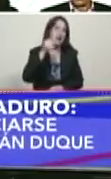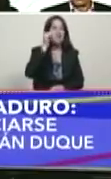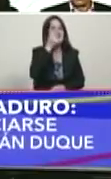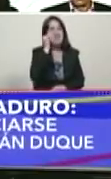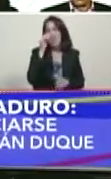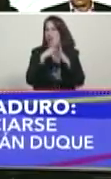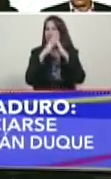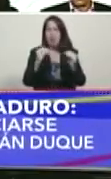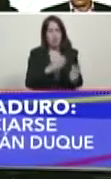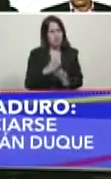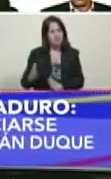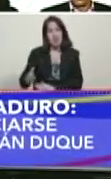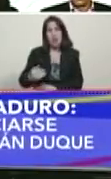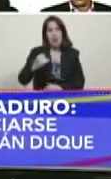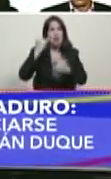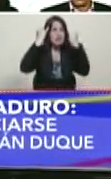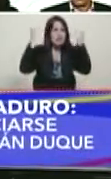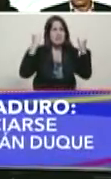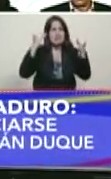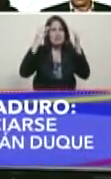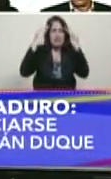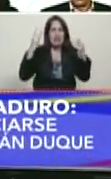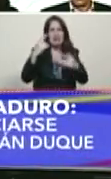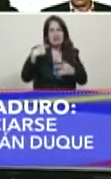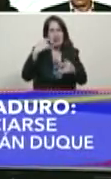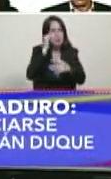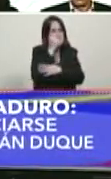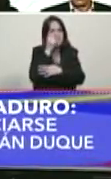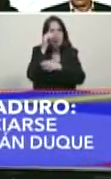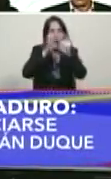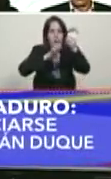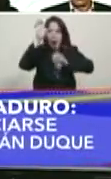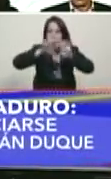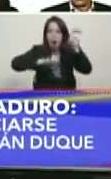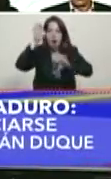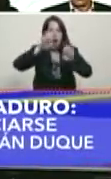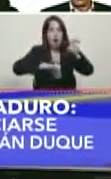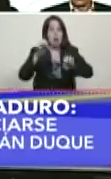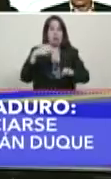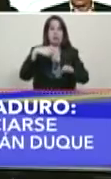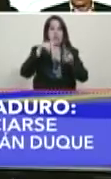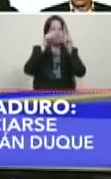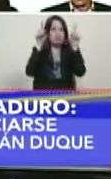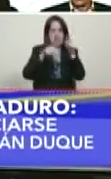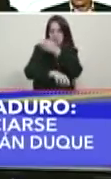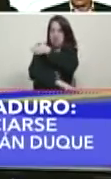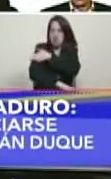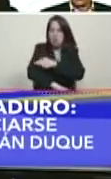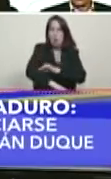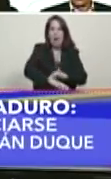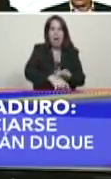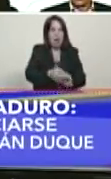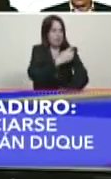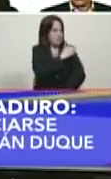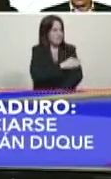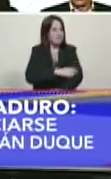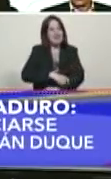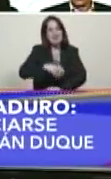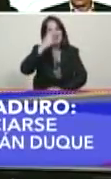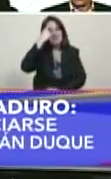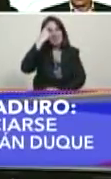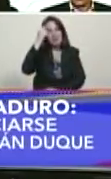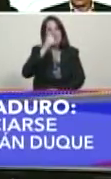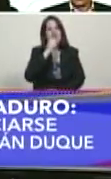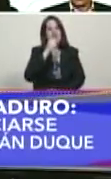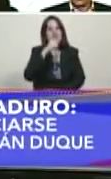y los organismos de inteligencia ha analizado vídeo por vídeo y por distintos rasgos tatuajes del cuerpo sabemos todos los